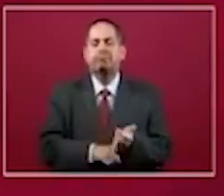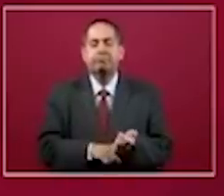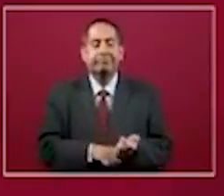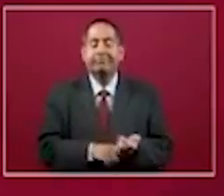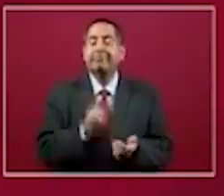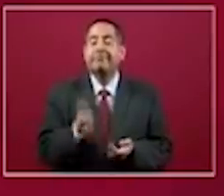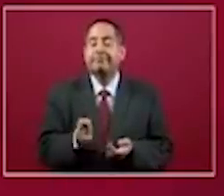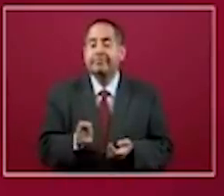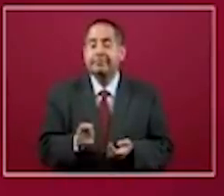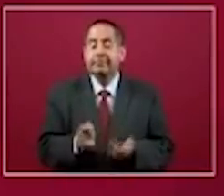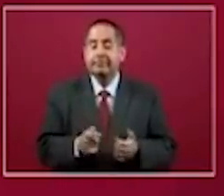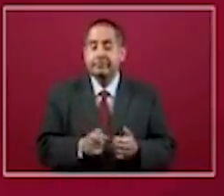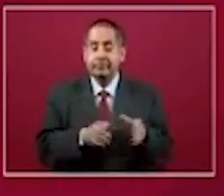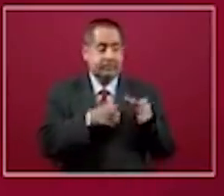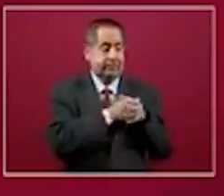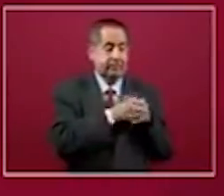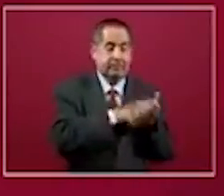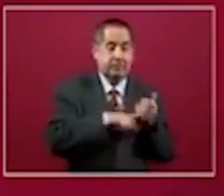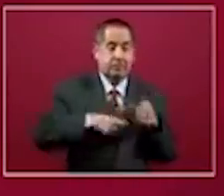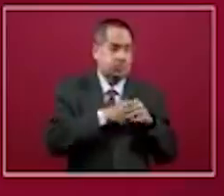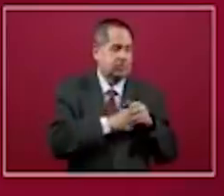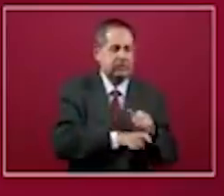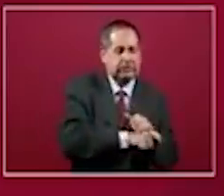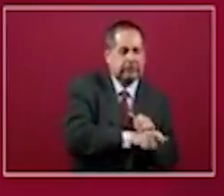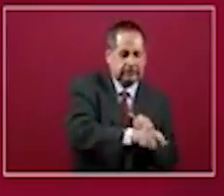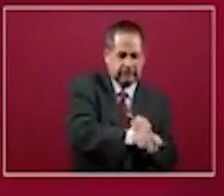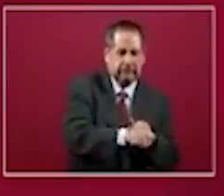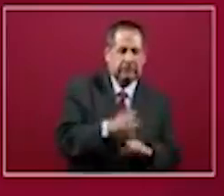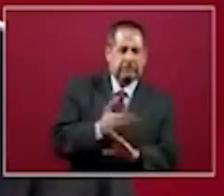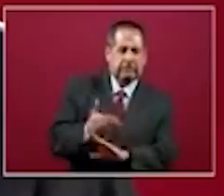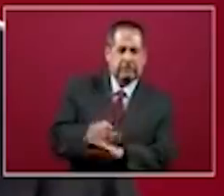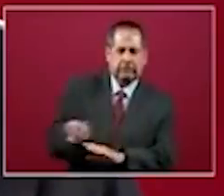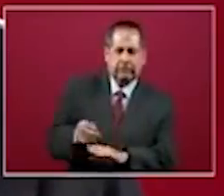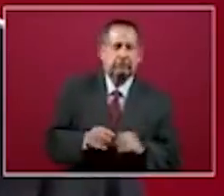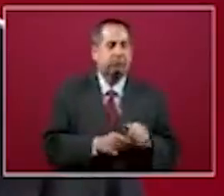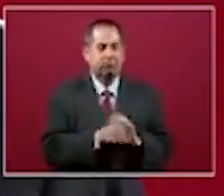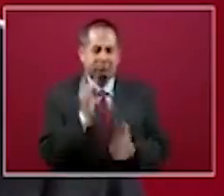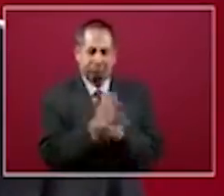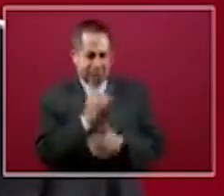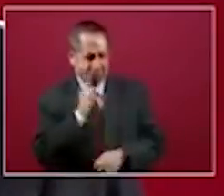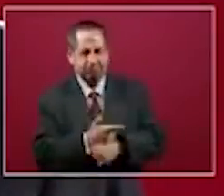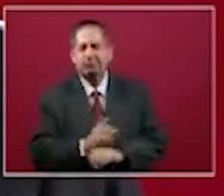de que fue financiado por un grupo.